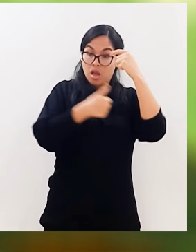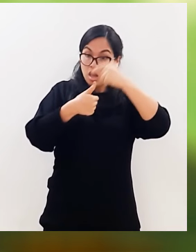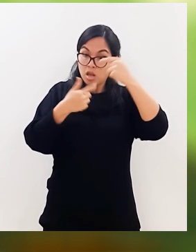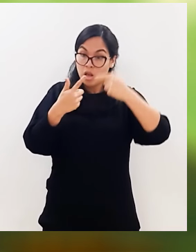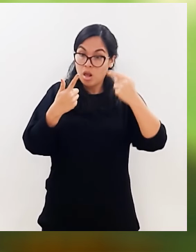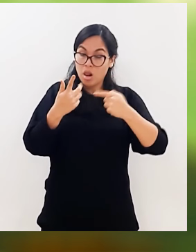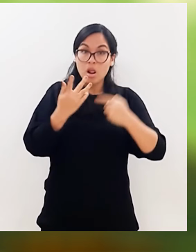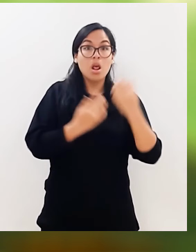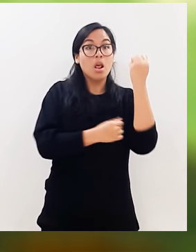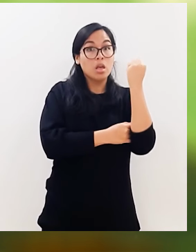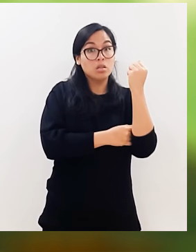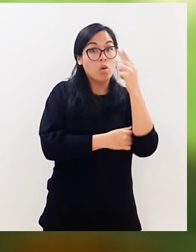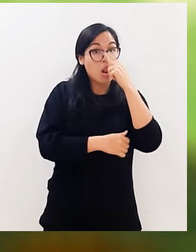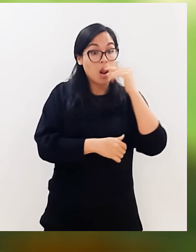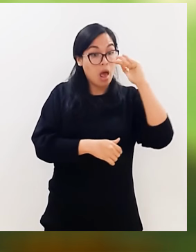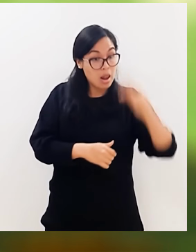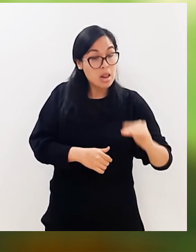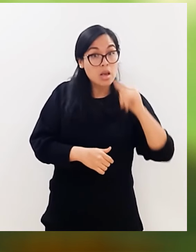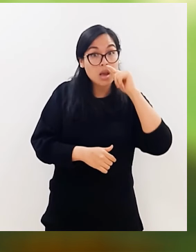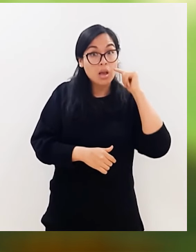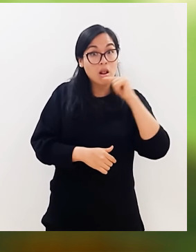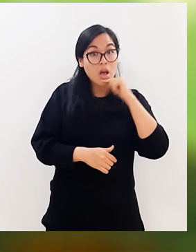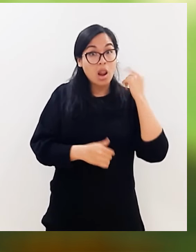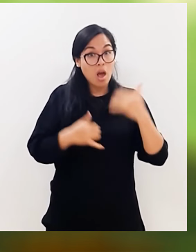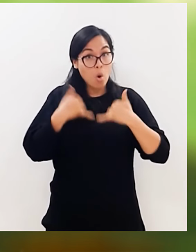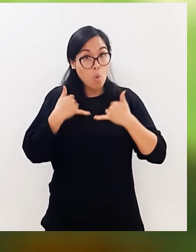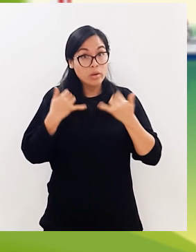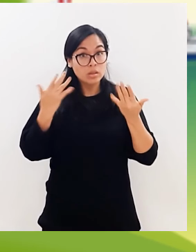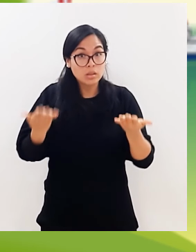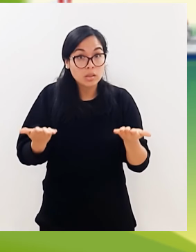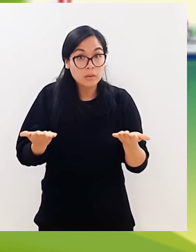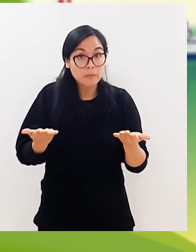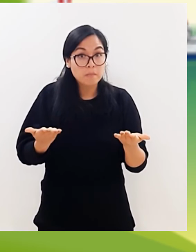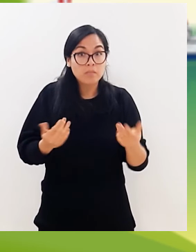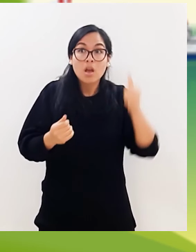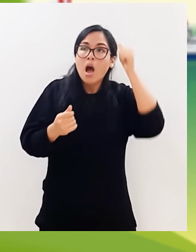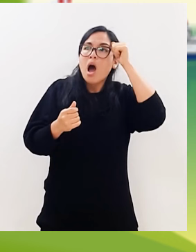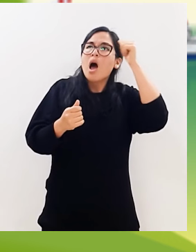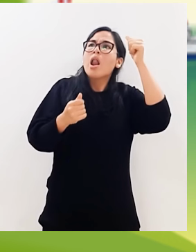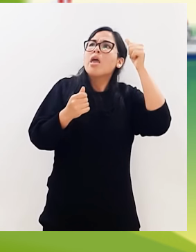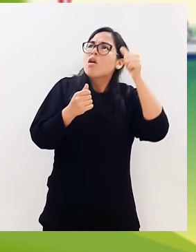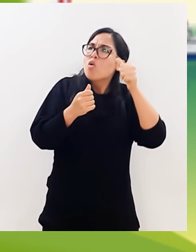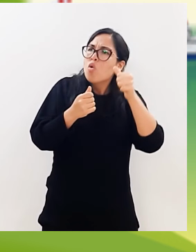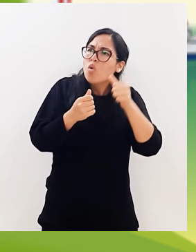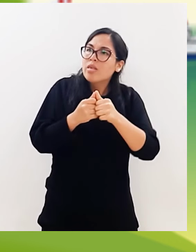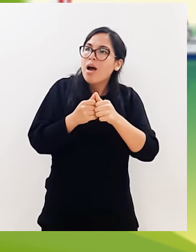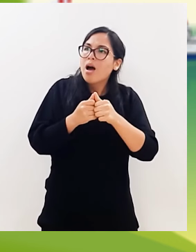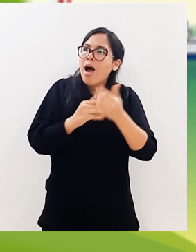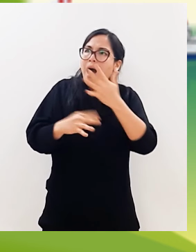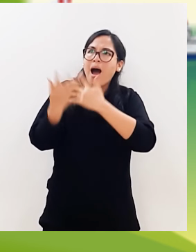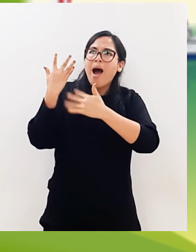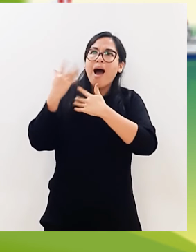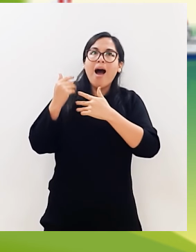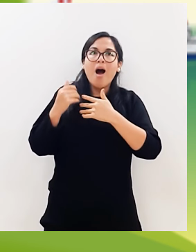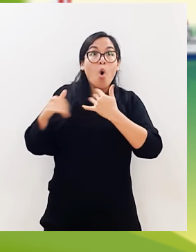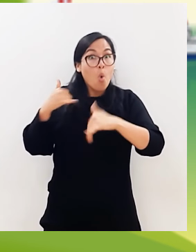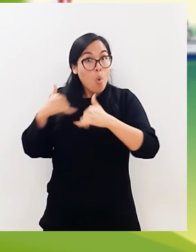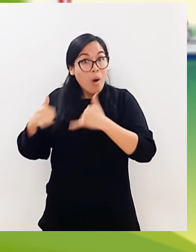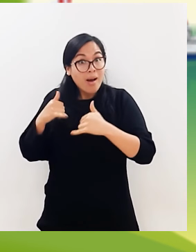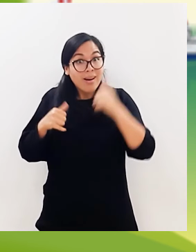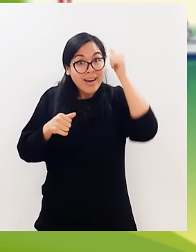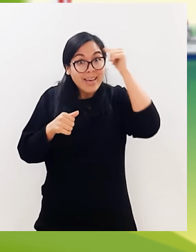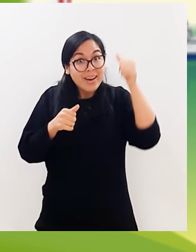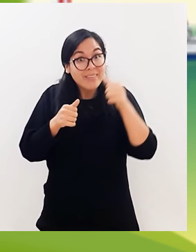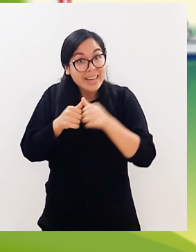de las niñas, niños y adolescentes Basta solo recordar cuando jugábamos